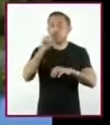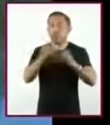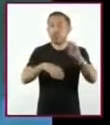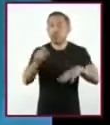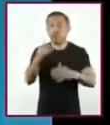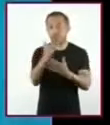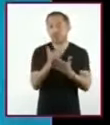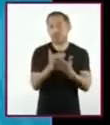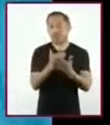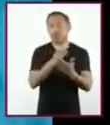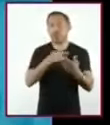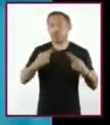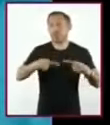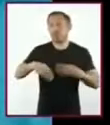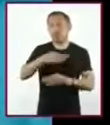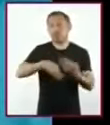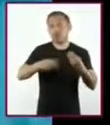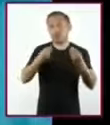afecta.